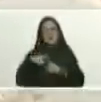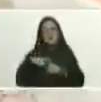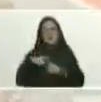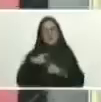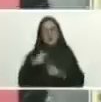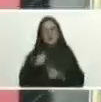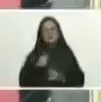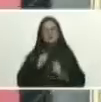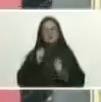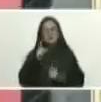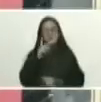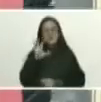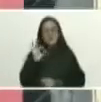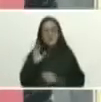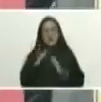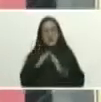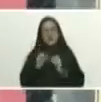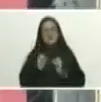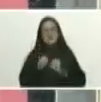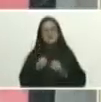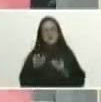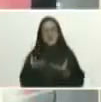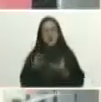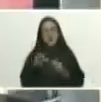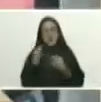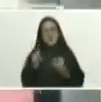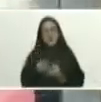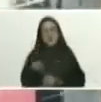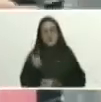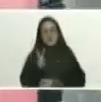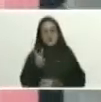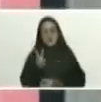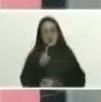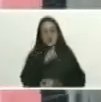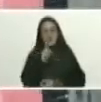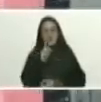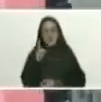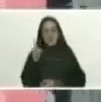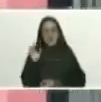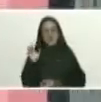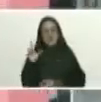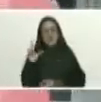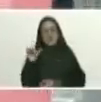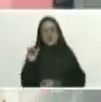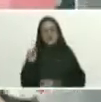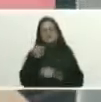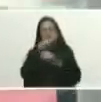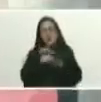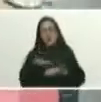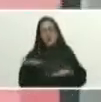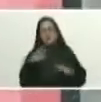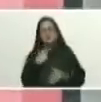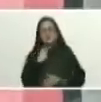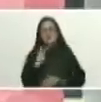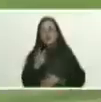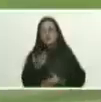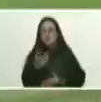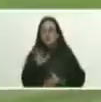a las familias venezolanas. Yo quisiera entonces que la señora Delia Manrique le dé su mensaje a todo el país. Señora Delia.